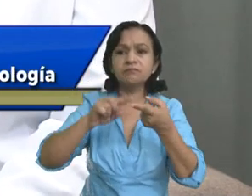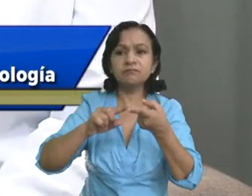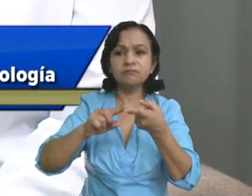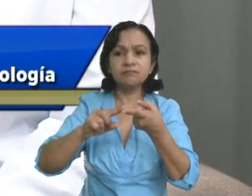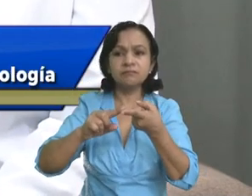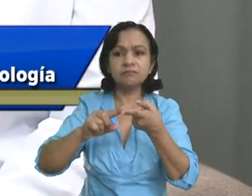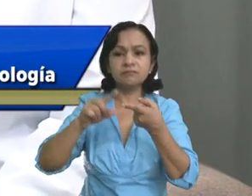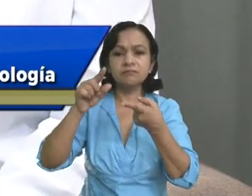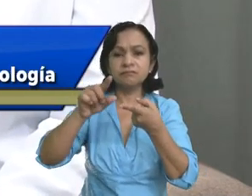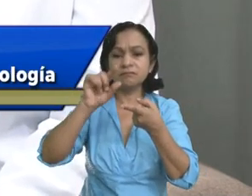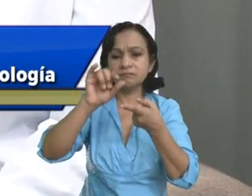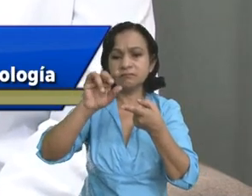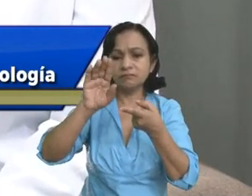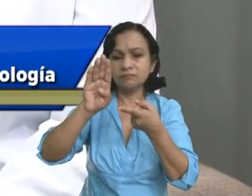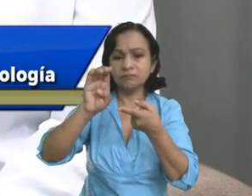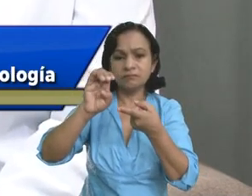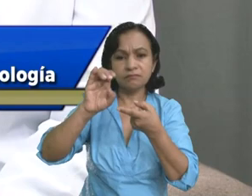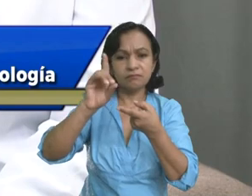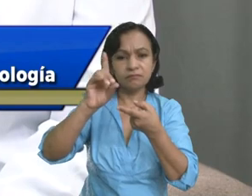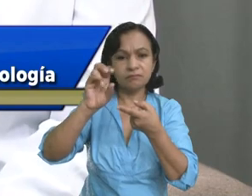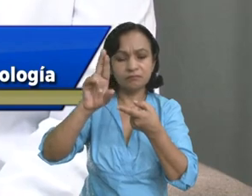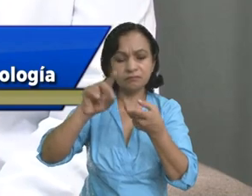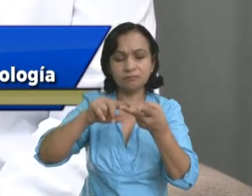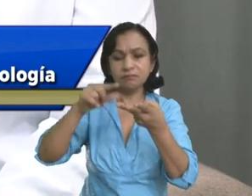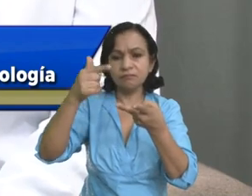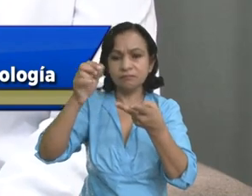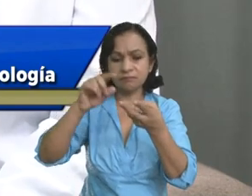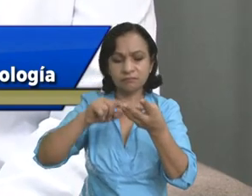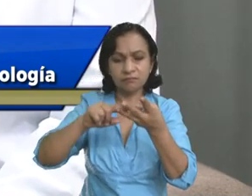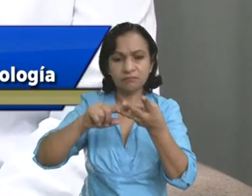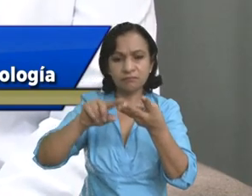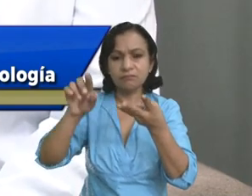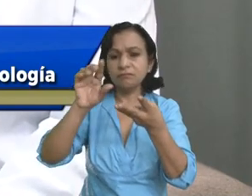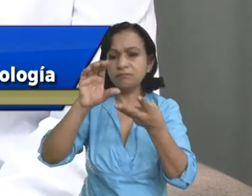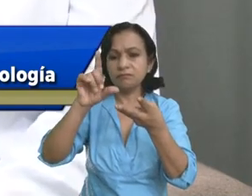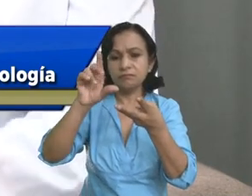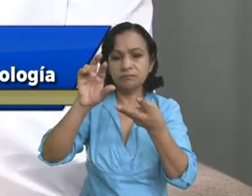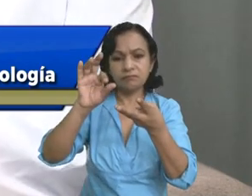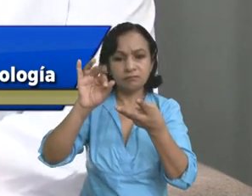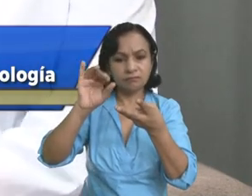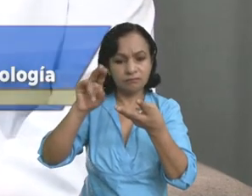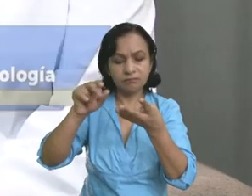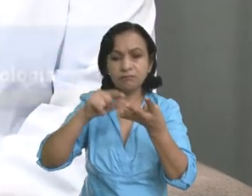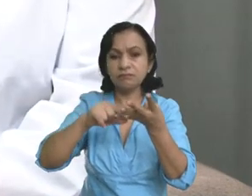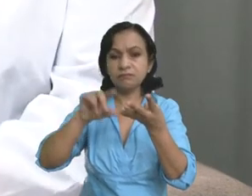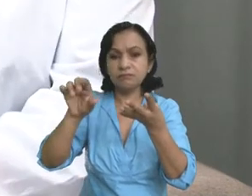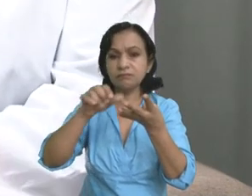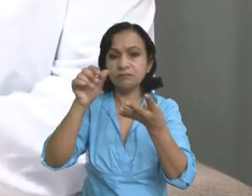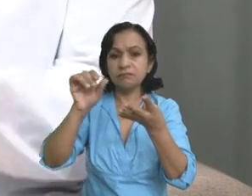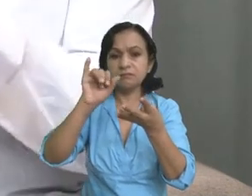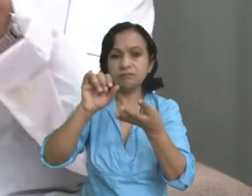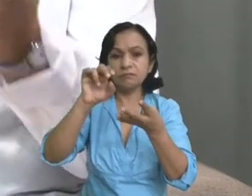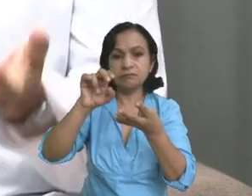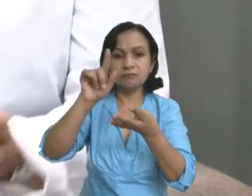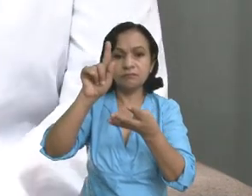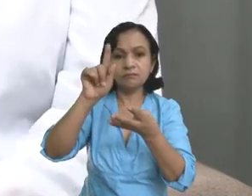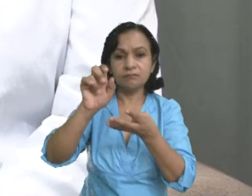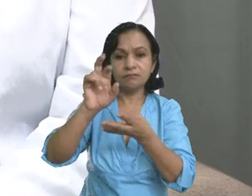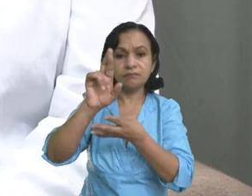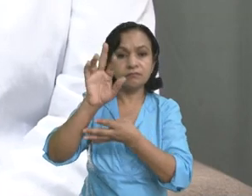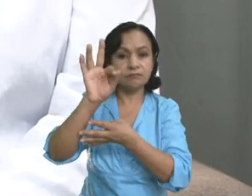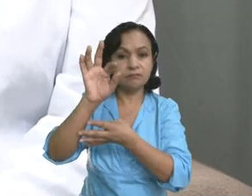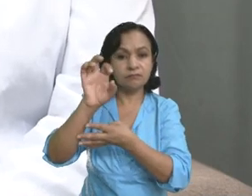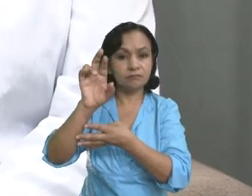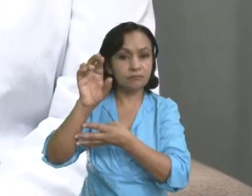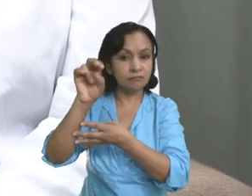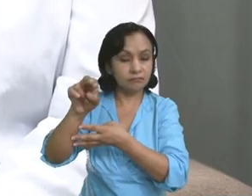los inhibidores de proteasa, la cloroquina y demás. Volviendo al interferón, en este caso, bueno, como sé